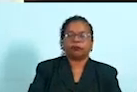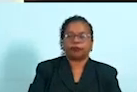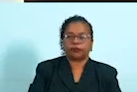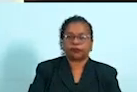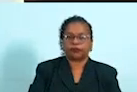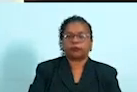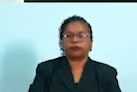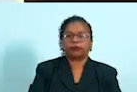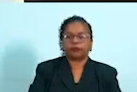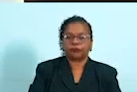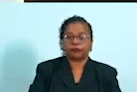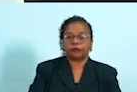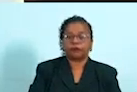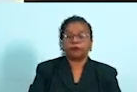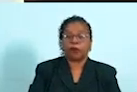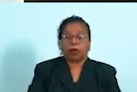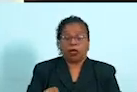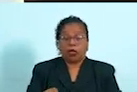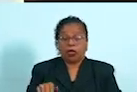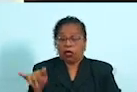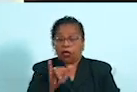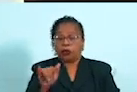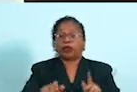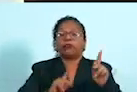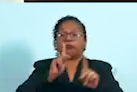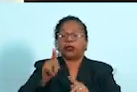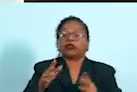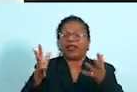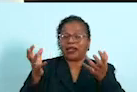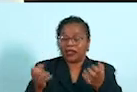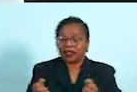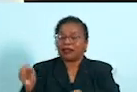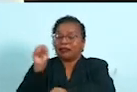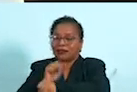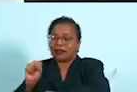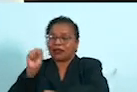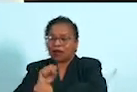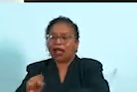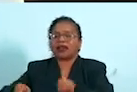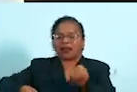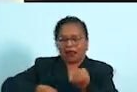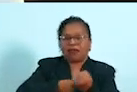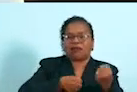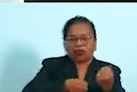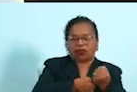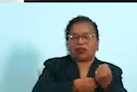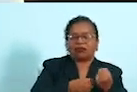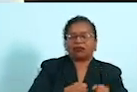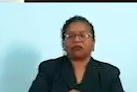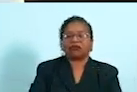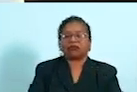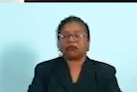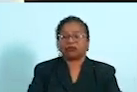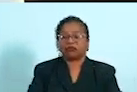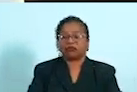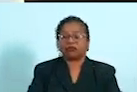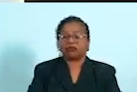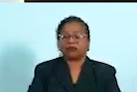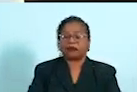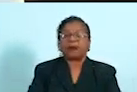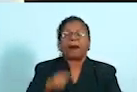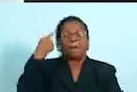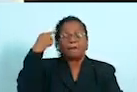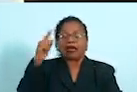para que nuestros representantes elegidos comparen notas y se beneficien de las experiencias unos de otros